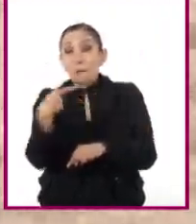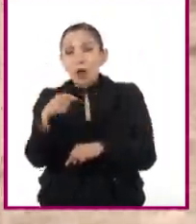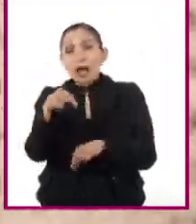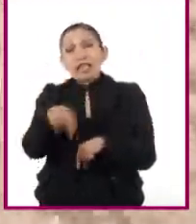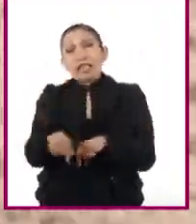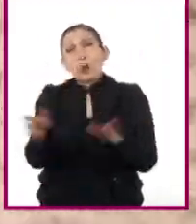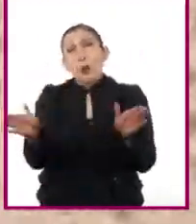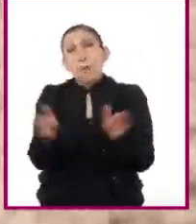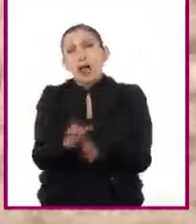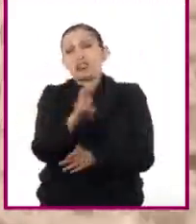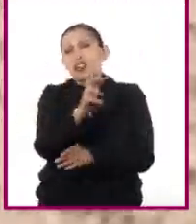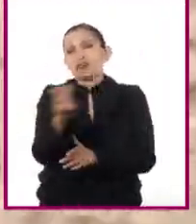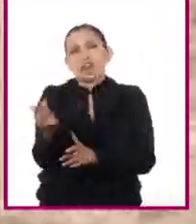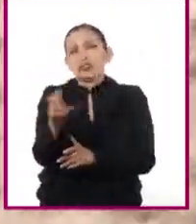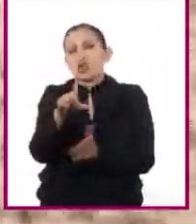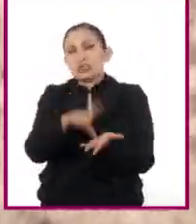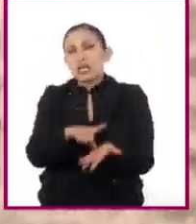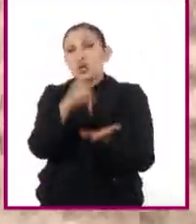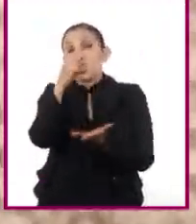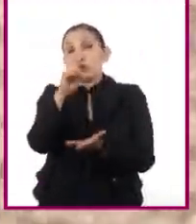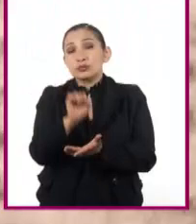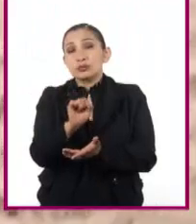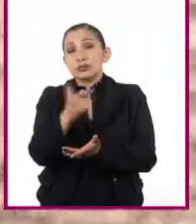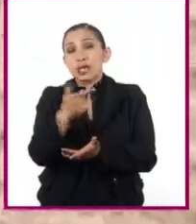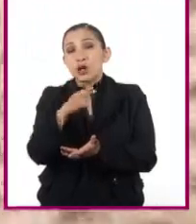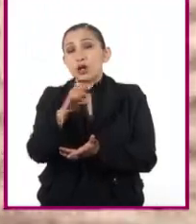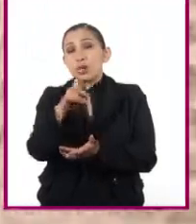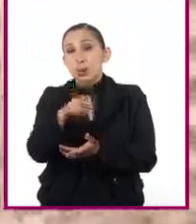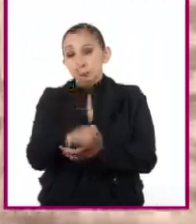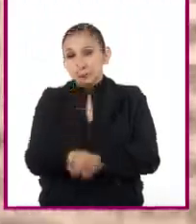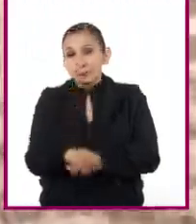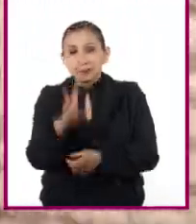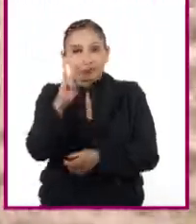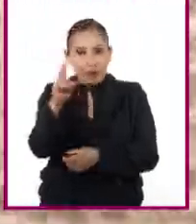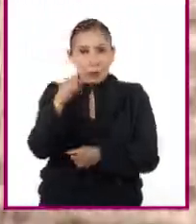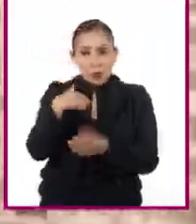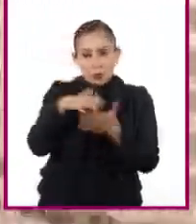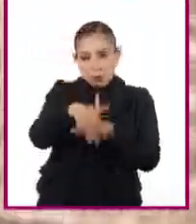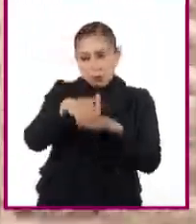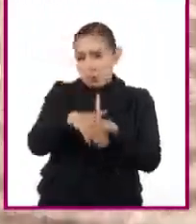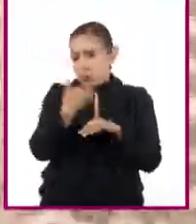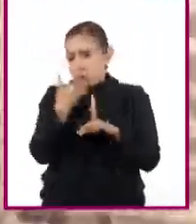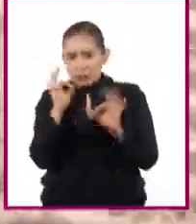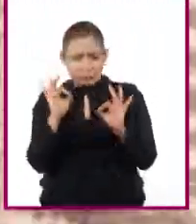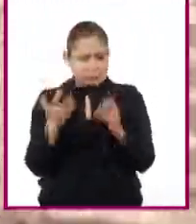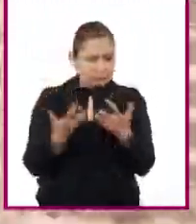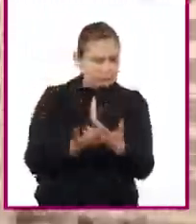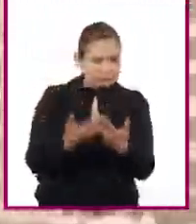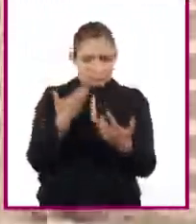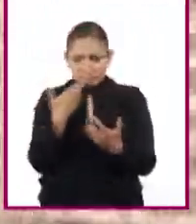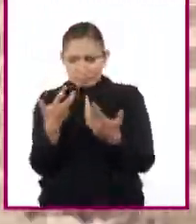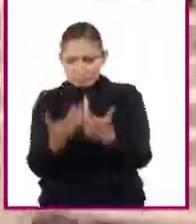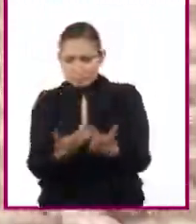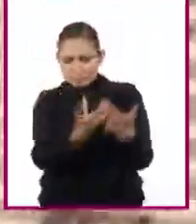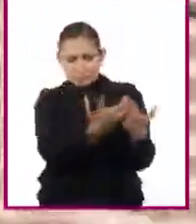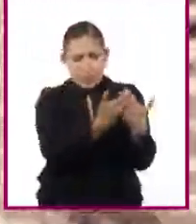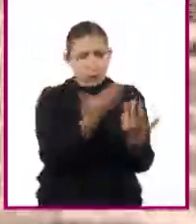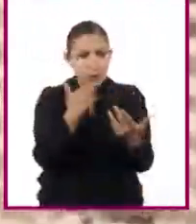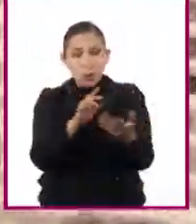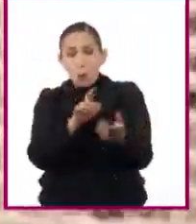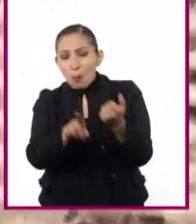representando con 300 litros por segundo. Okay. ¿Sí? Estamos viendo que funciona adecuadamente, es decir, que no